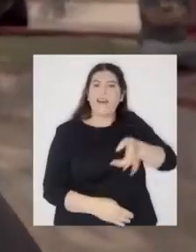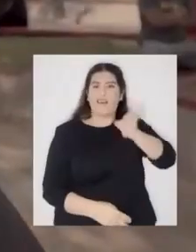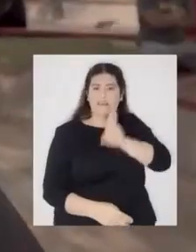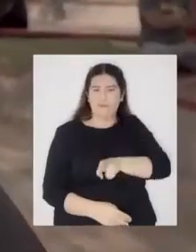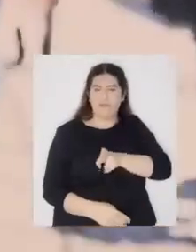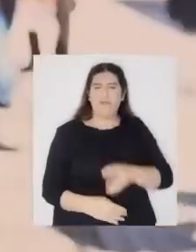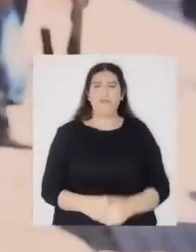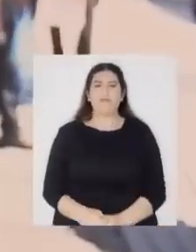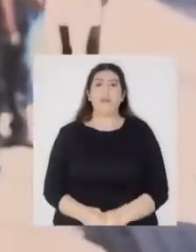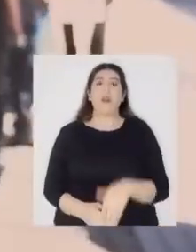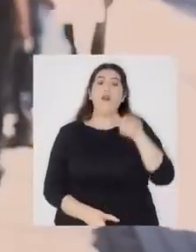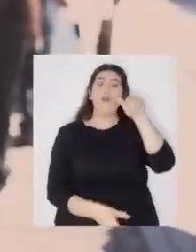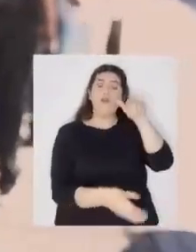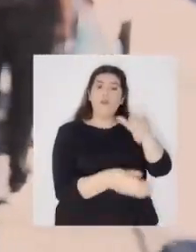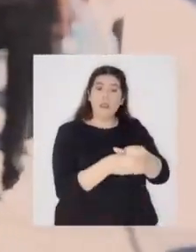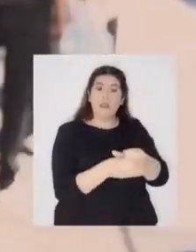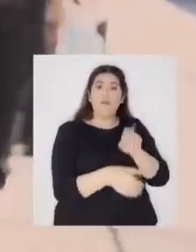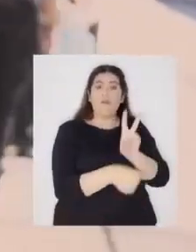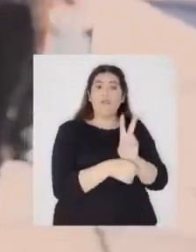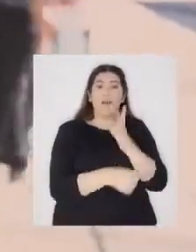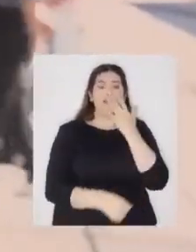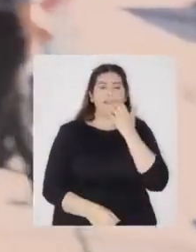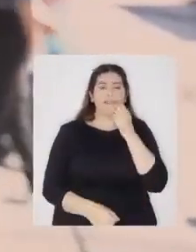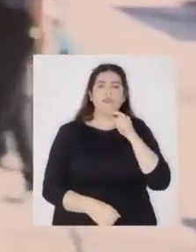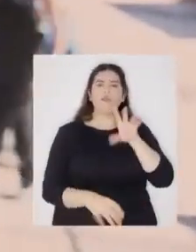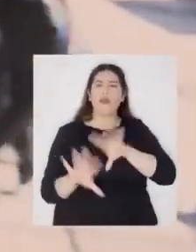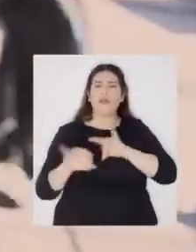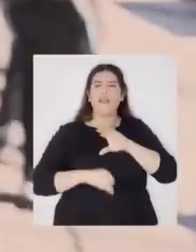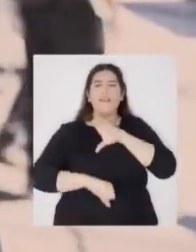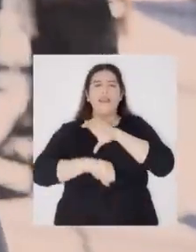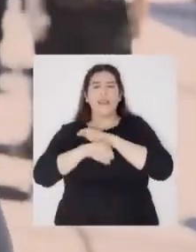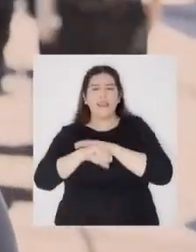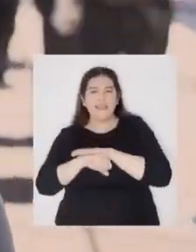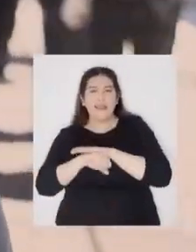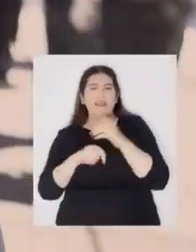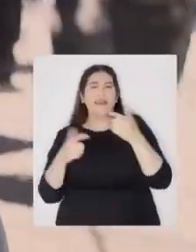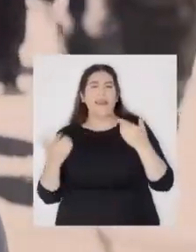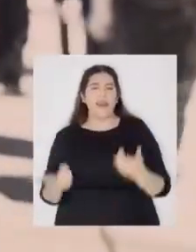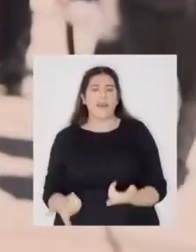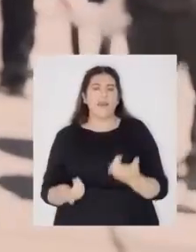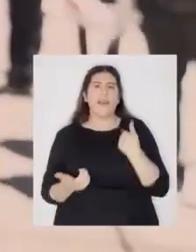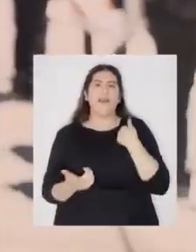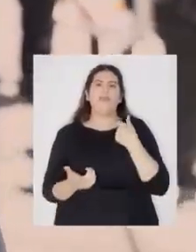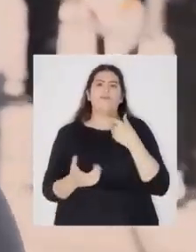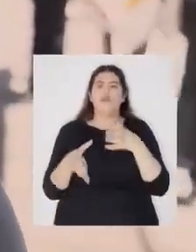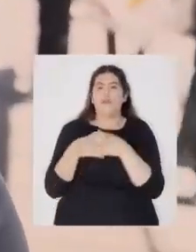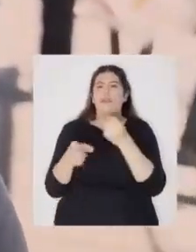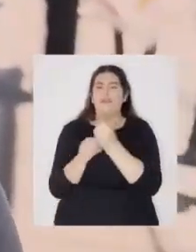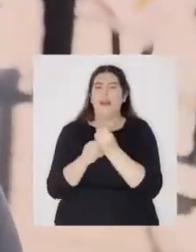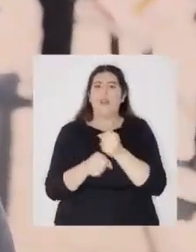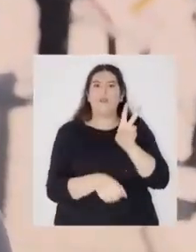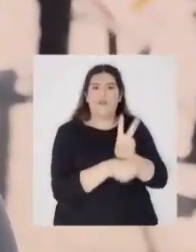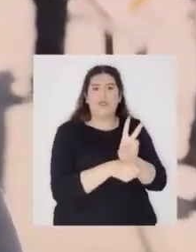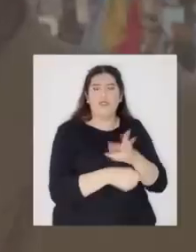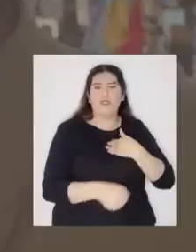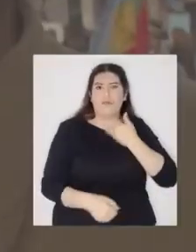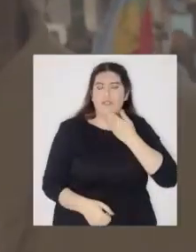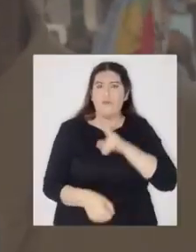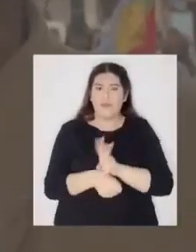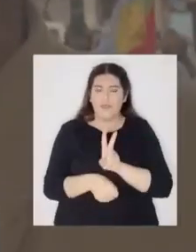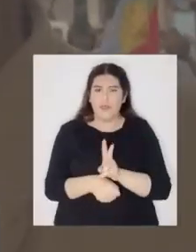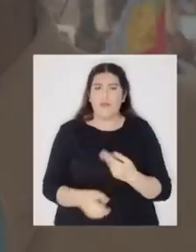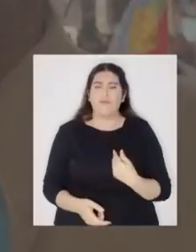verdaderas reivindicaciones. Votar por el profe Artés es votar por una alternativa de izquierda, de clase trabajadora. Él es profe, yo también soy profe.